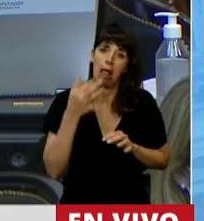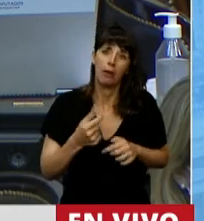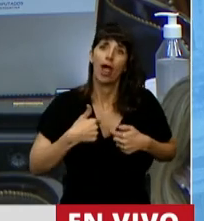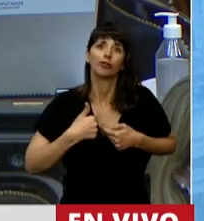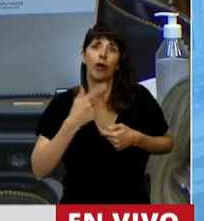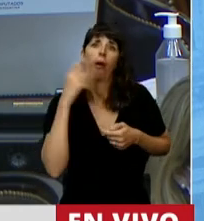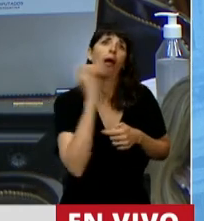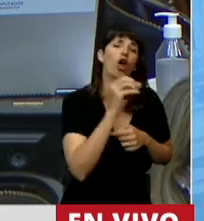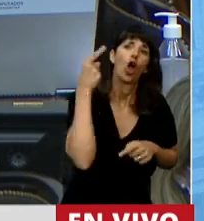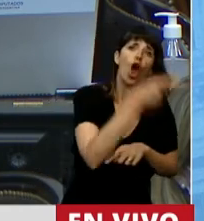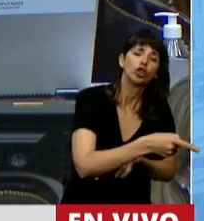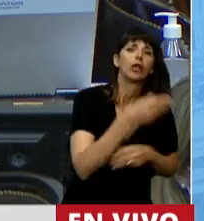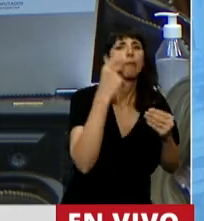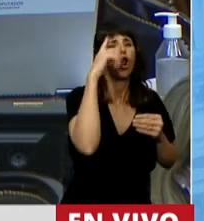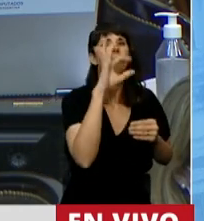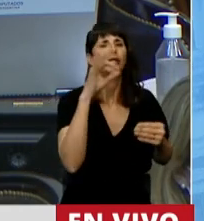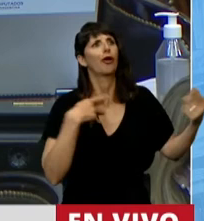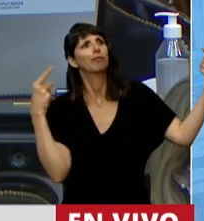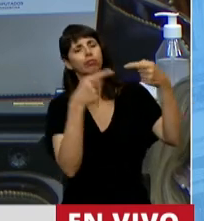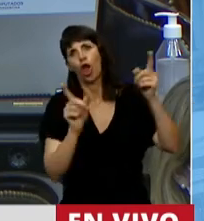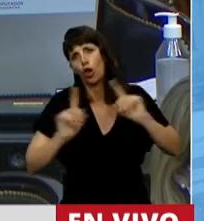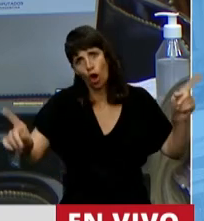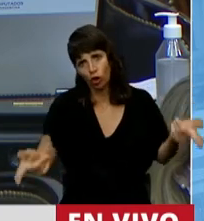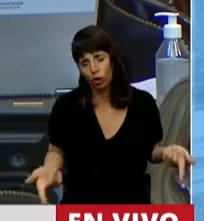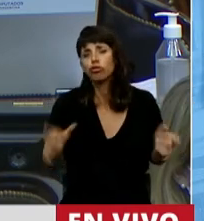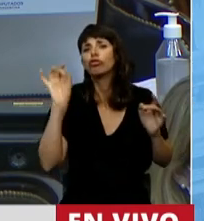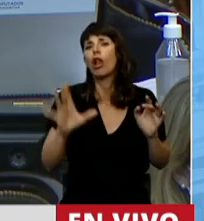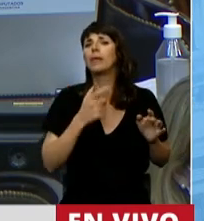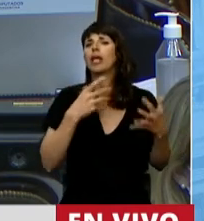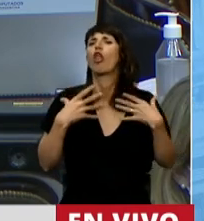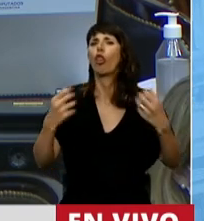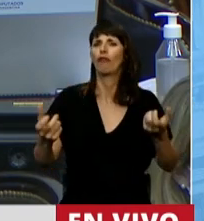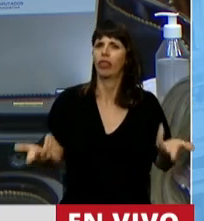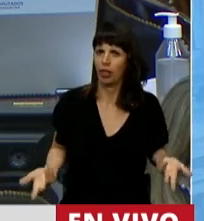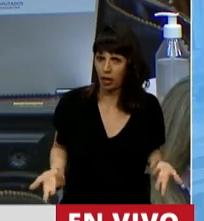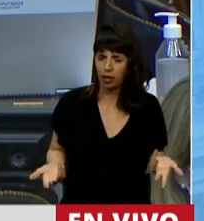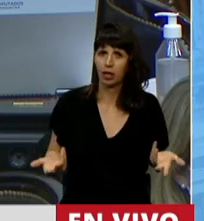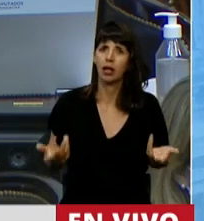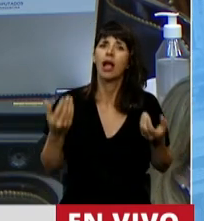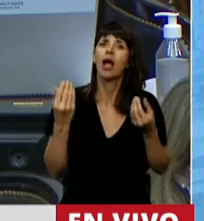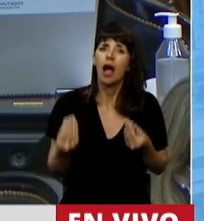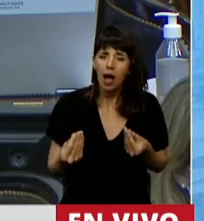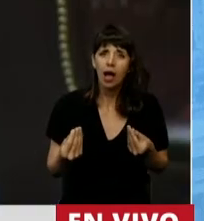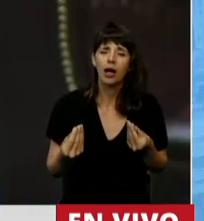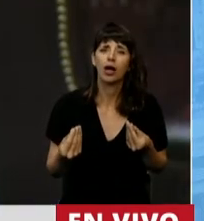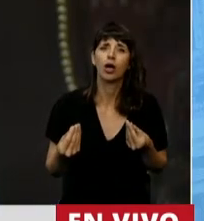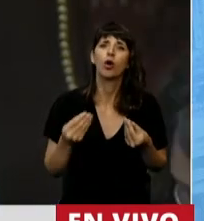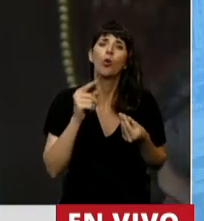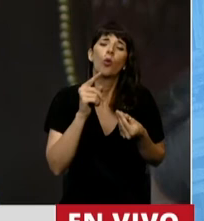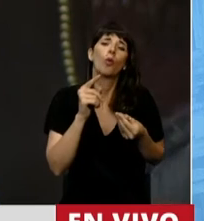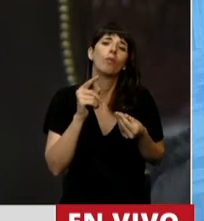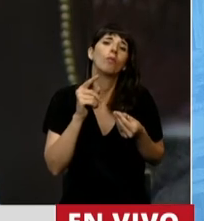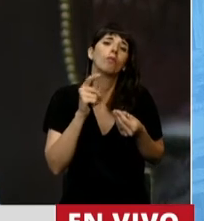piense distinto a lo que pienso yo. Solo quiero defender a quien en toda esta situación no tiene